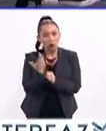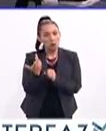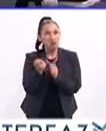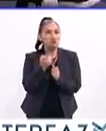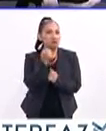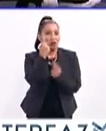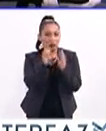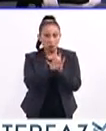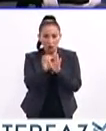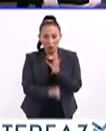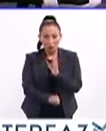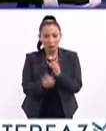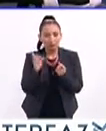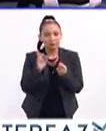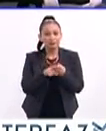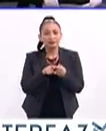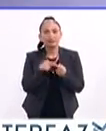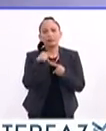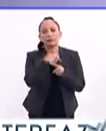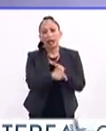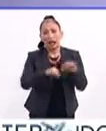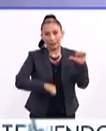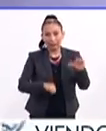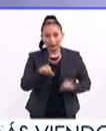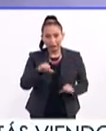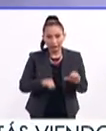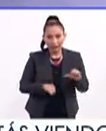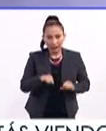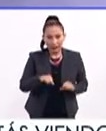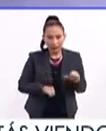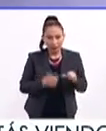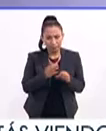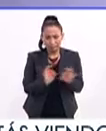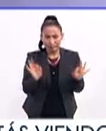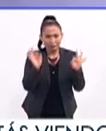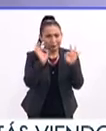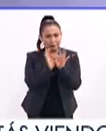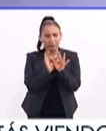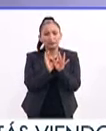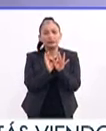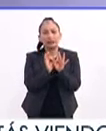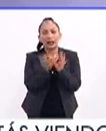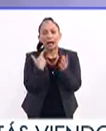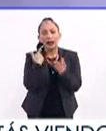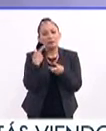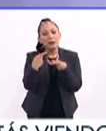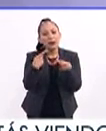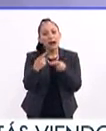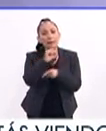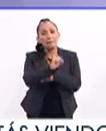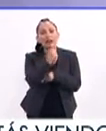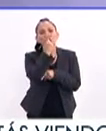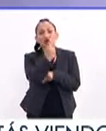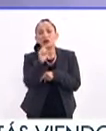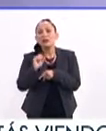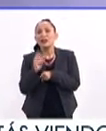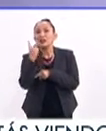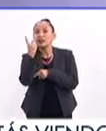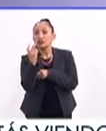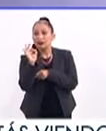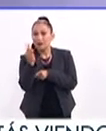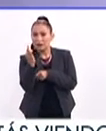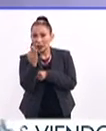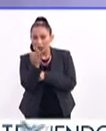otras cosas, tenemos una actividad muy importante a desarrollarse el 21 y